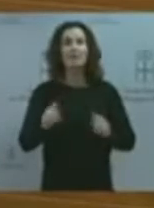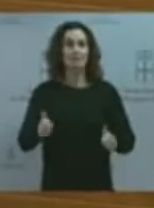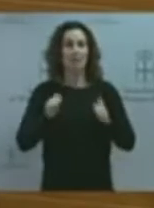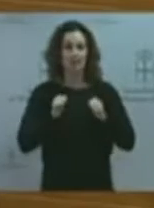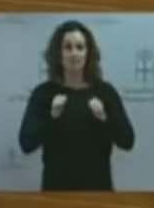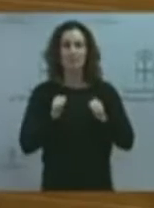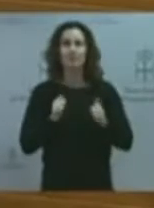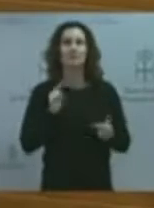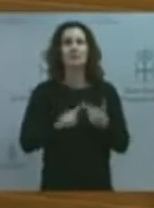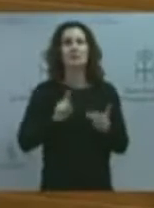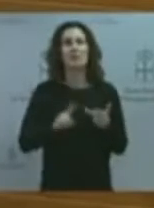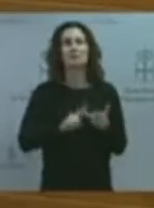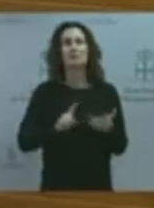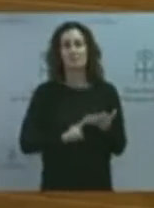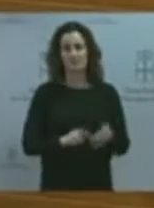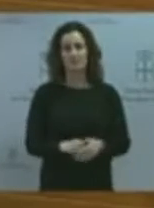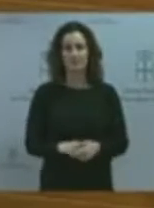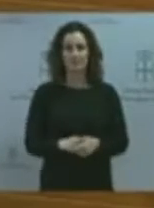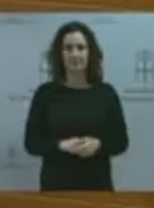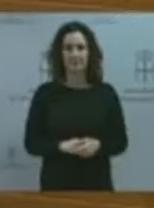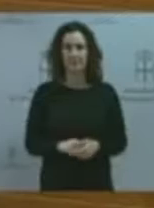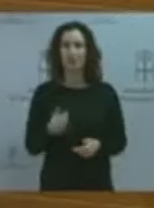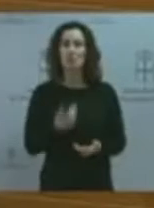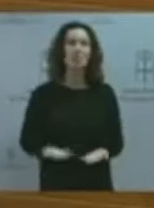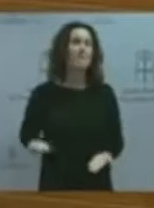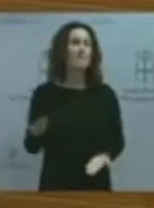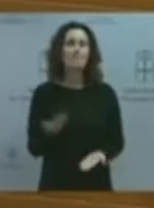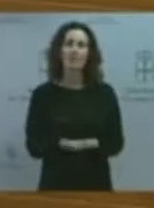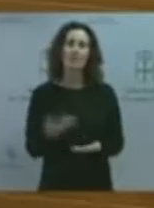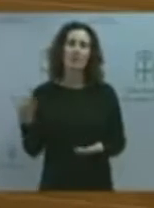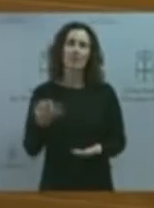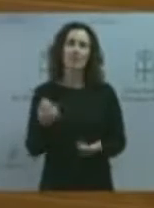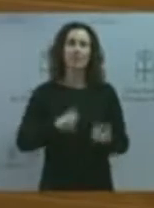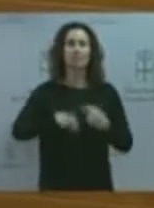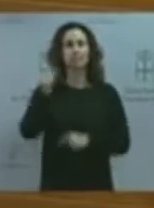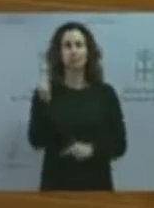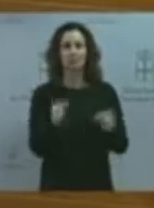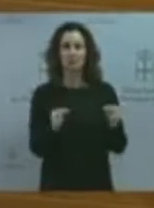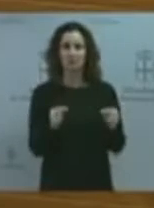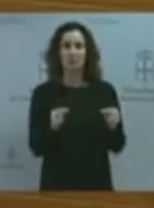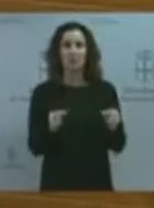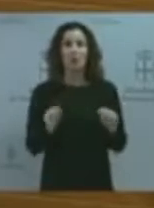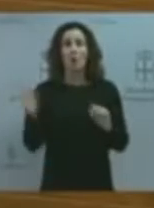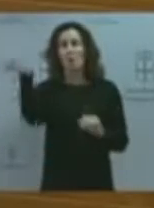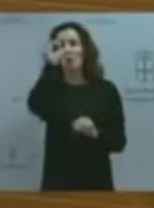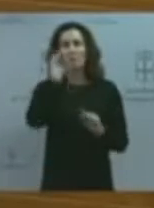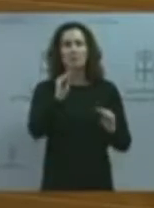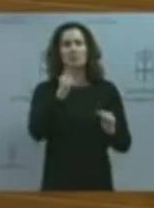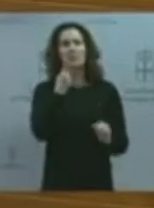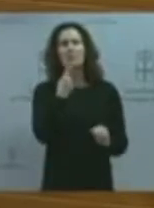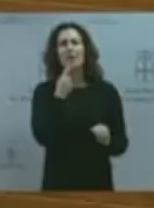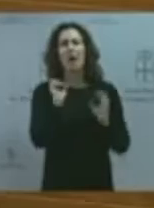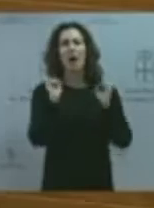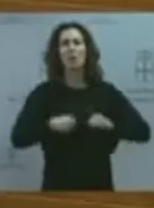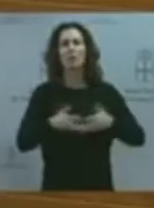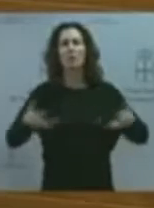luego, lo que le pediría es que rectifique esa posición política de que usted no cree en el consenso. Yo sí lo creo, mire. Y fíjese si el consenso